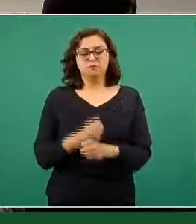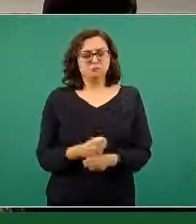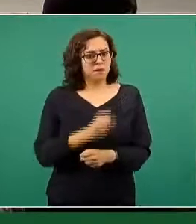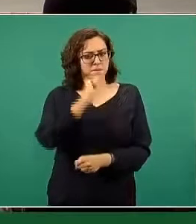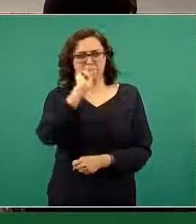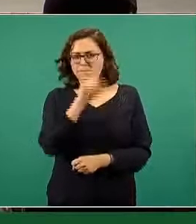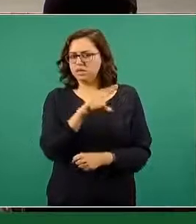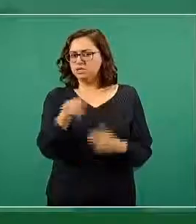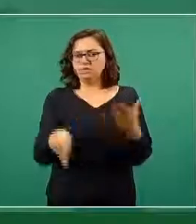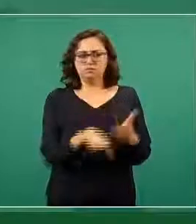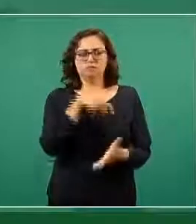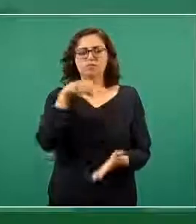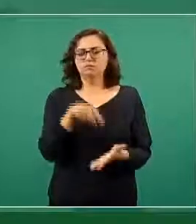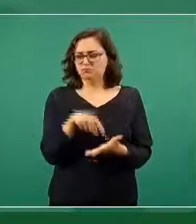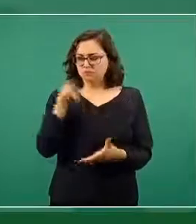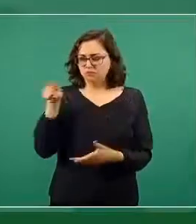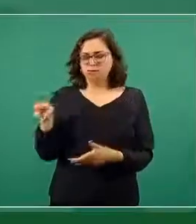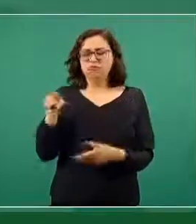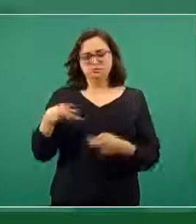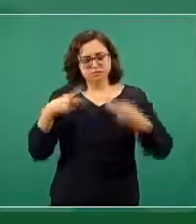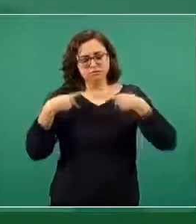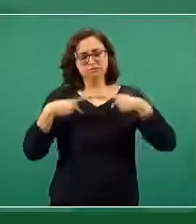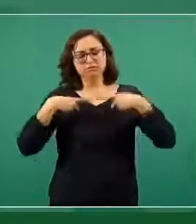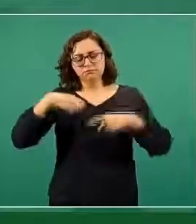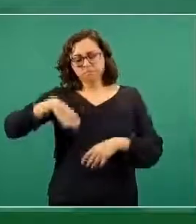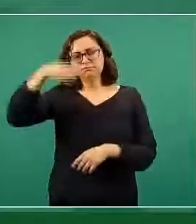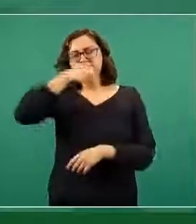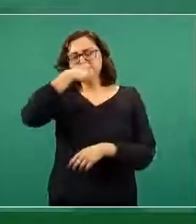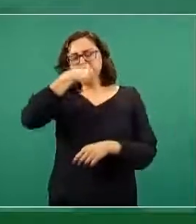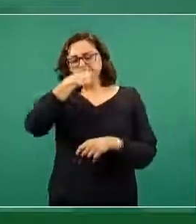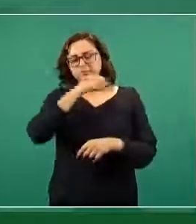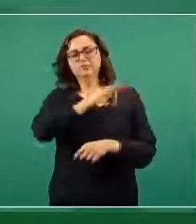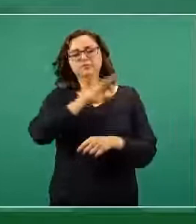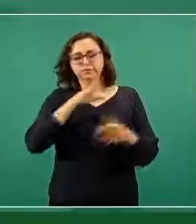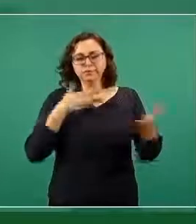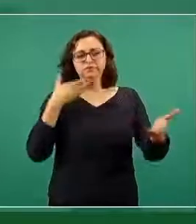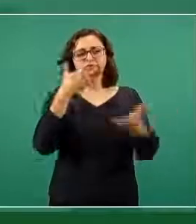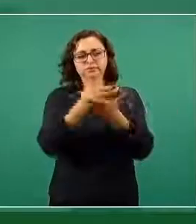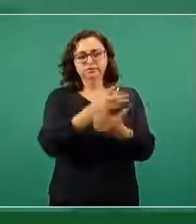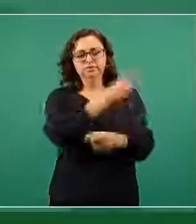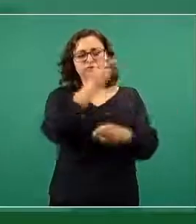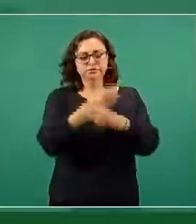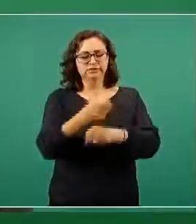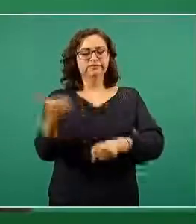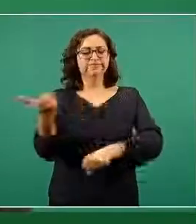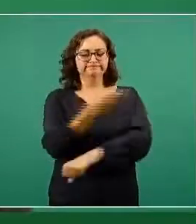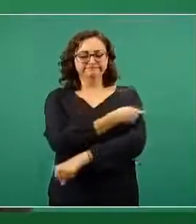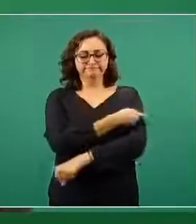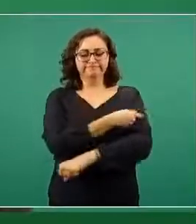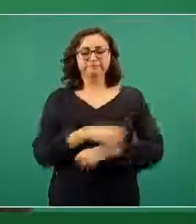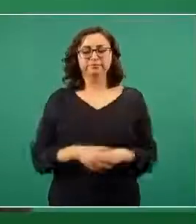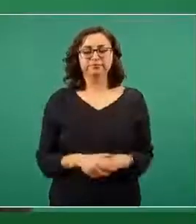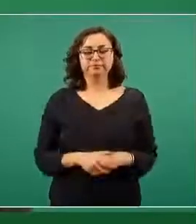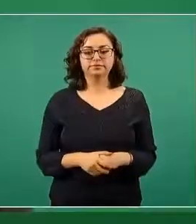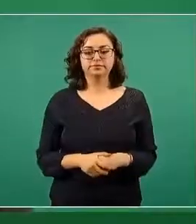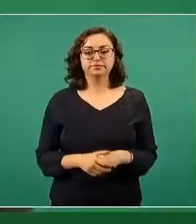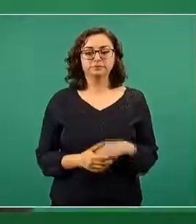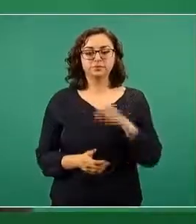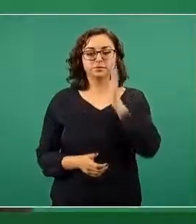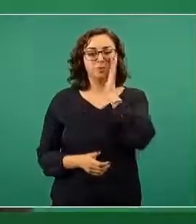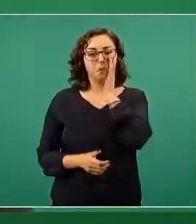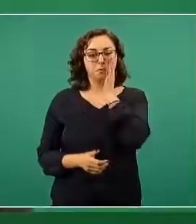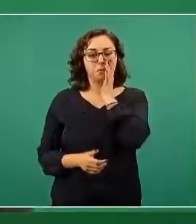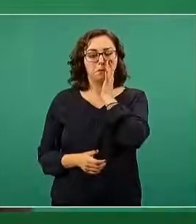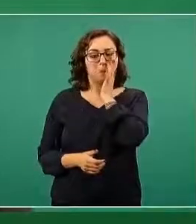en ese sitio de vacunación, en ese centro de vacunación, podrá recibir la segunda dosis de la vacuna que